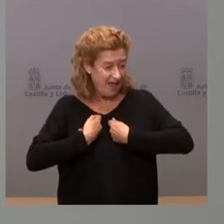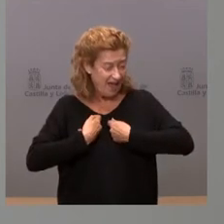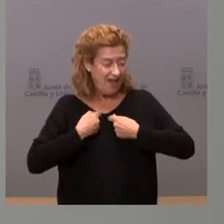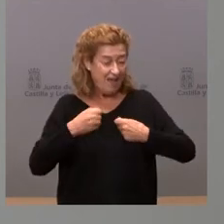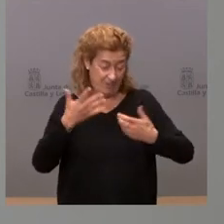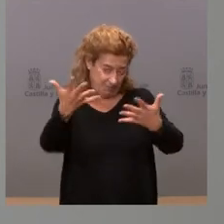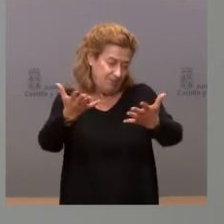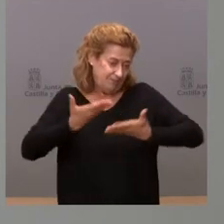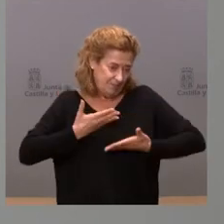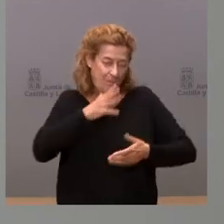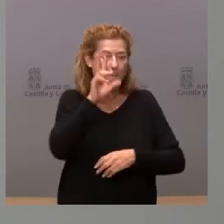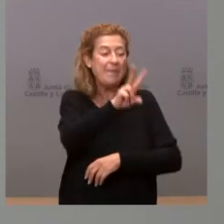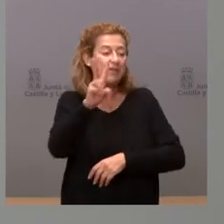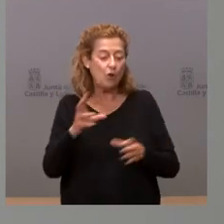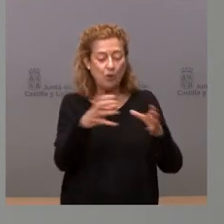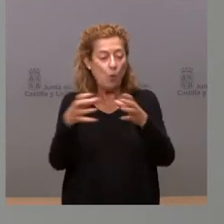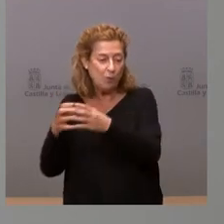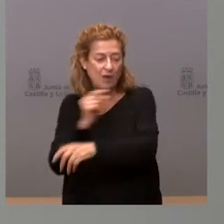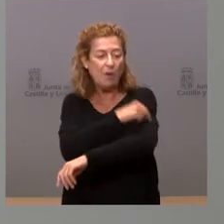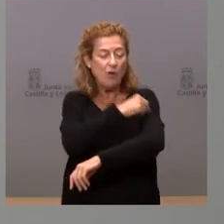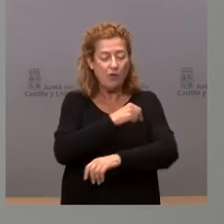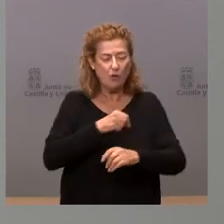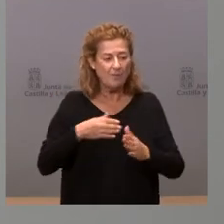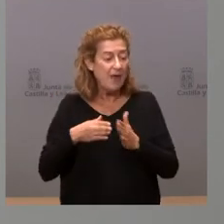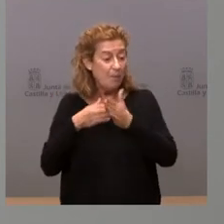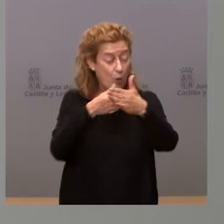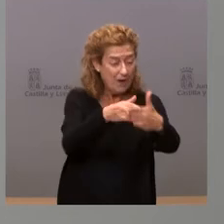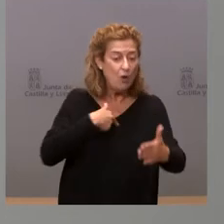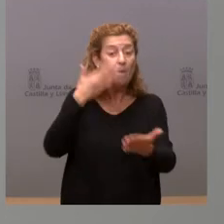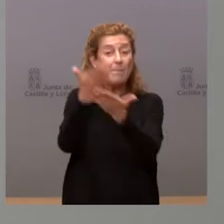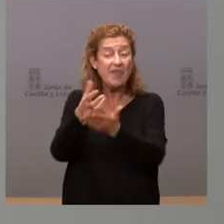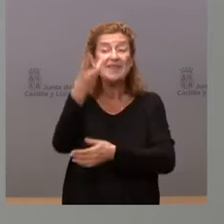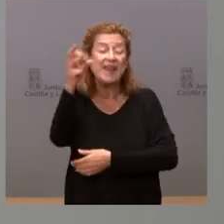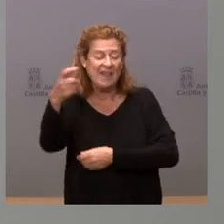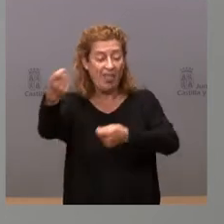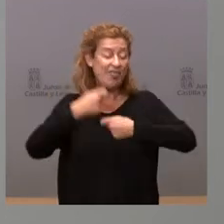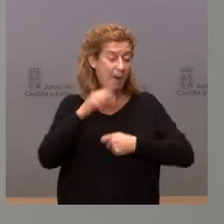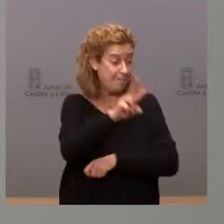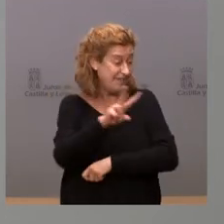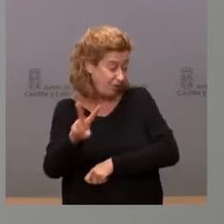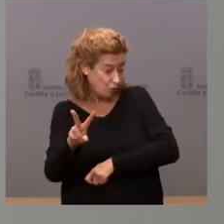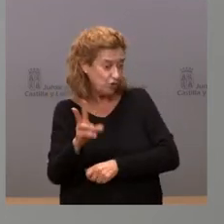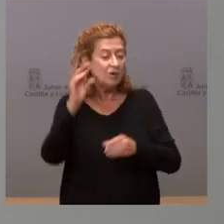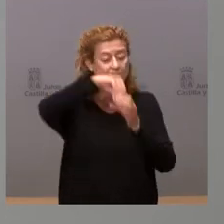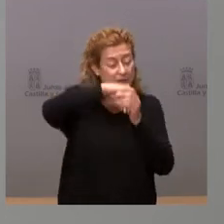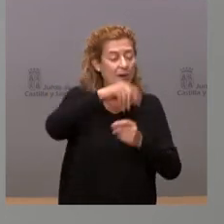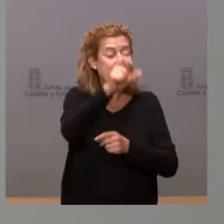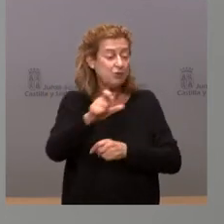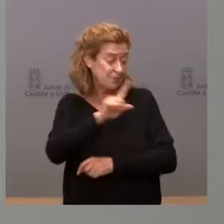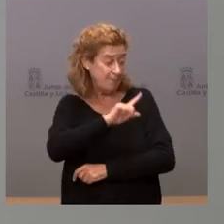nuestra disposición de 22 equipos de vacunación móviles pedimos 30 nos dieron 22 integrados por personal militar